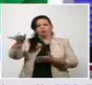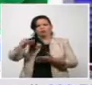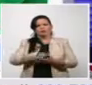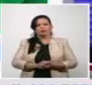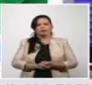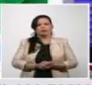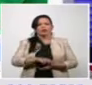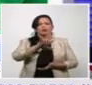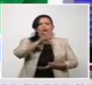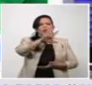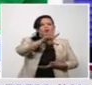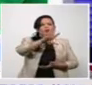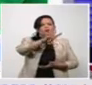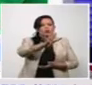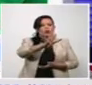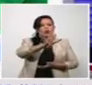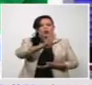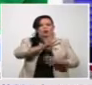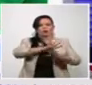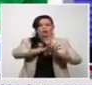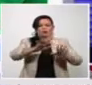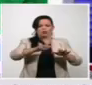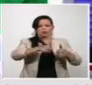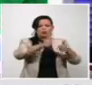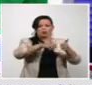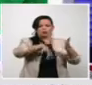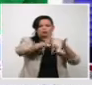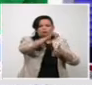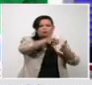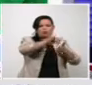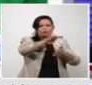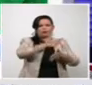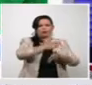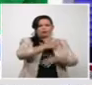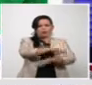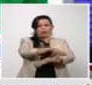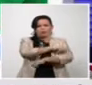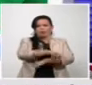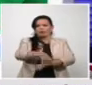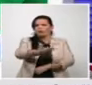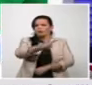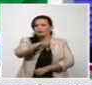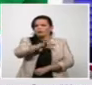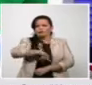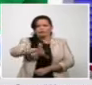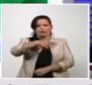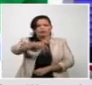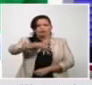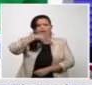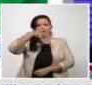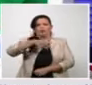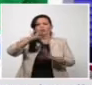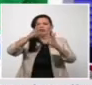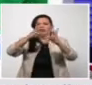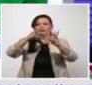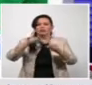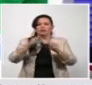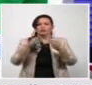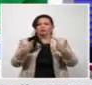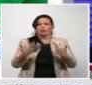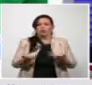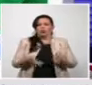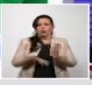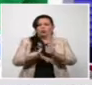países después del diagnóstico, y ayer, como también dije al inicio, un número de altas que